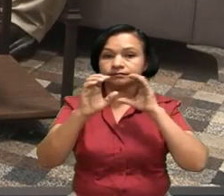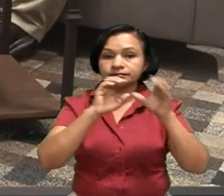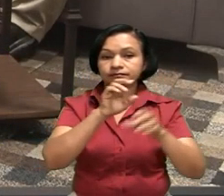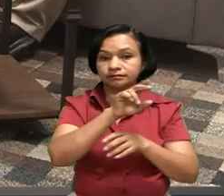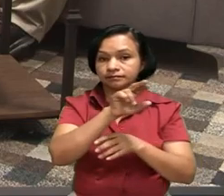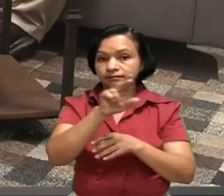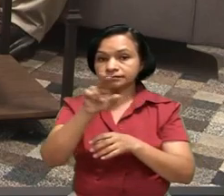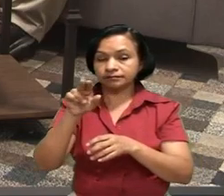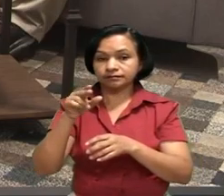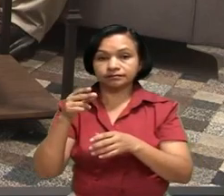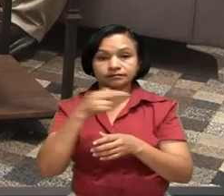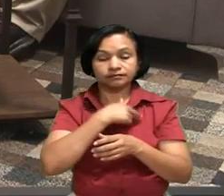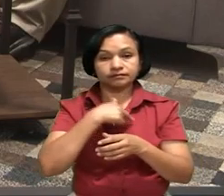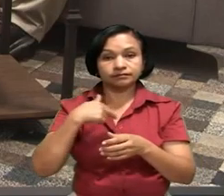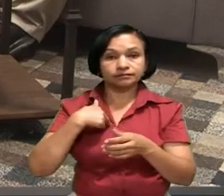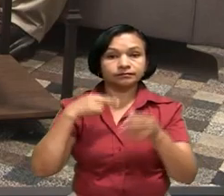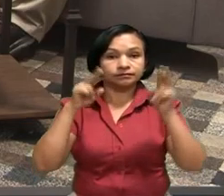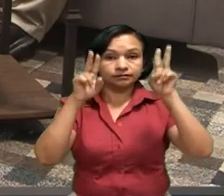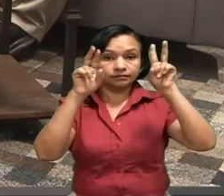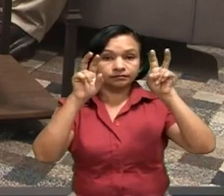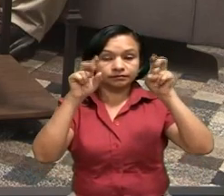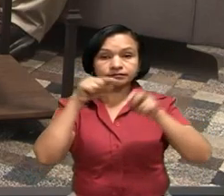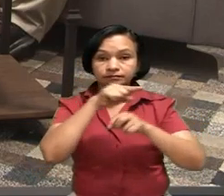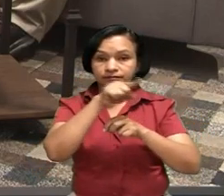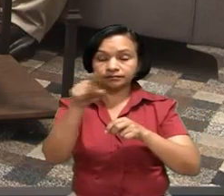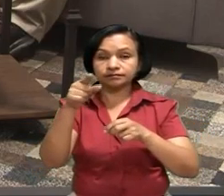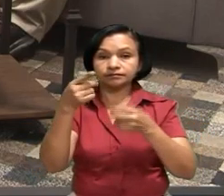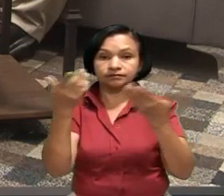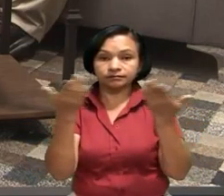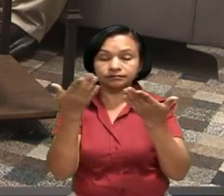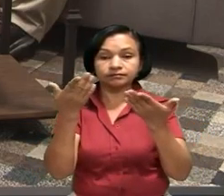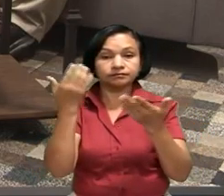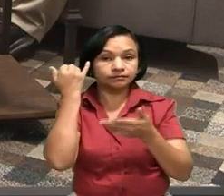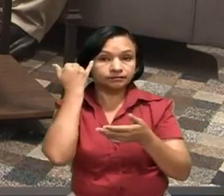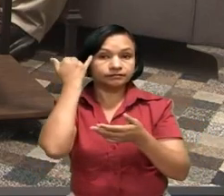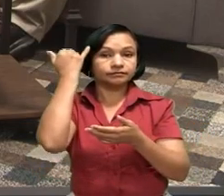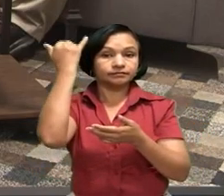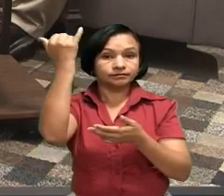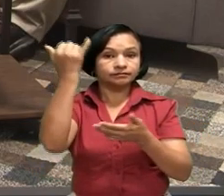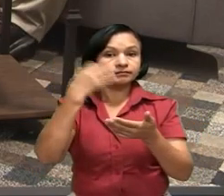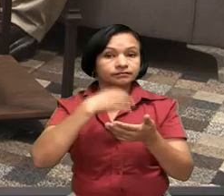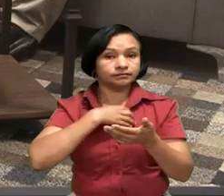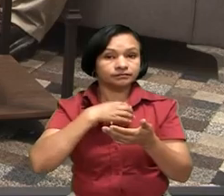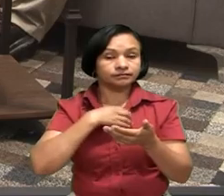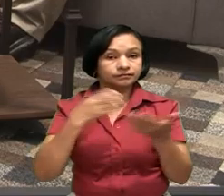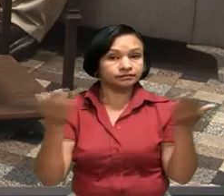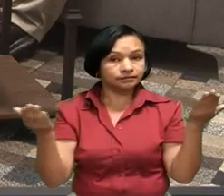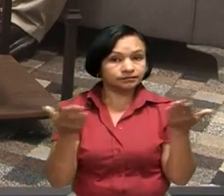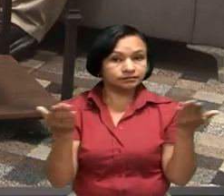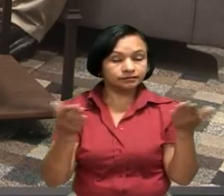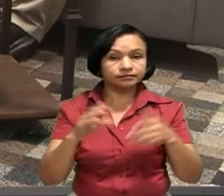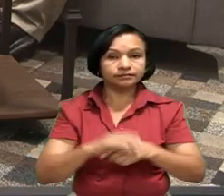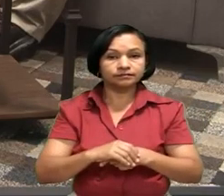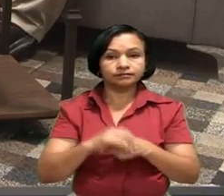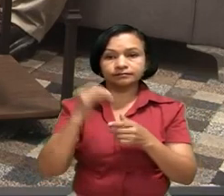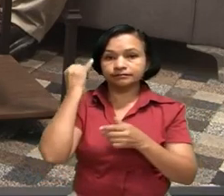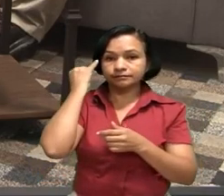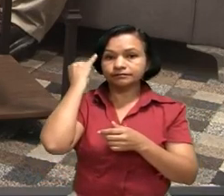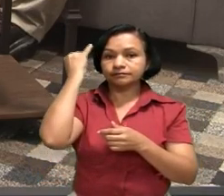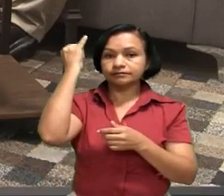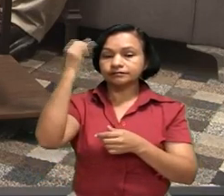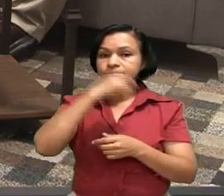convertido una marca y ellos mismos son fuentes y líderes de opinión entonces la credibilidad dentro